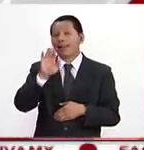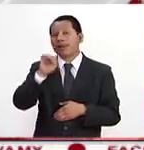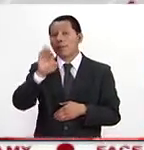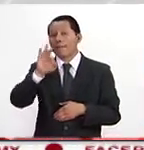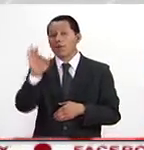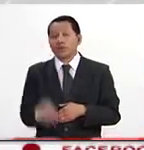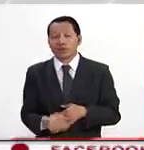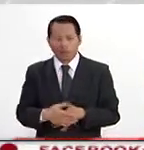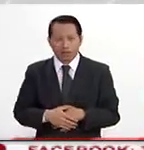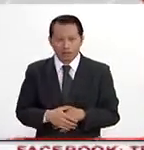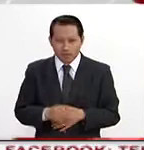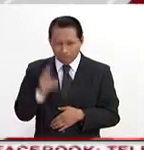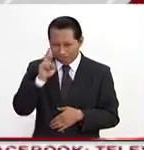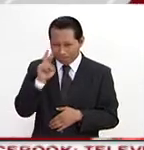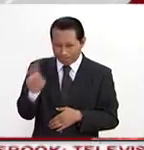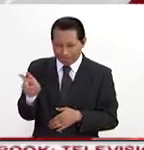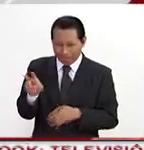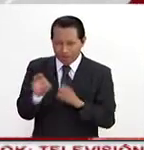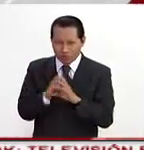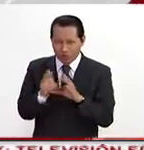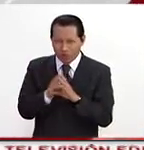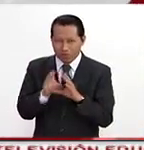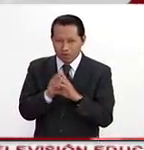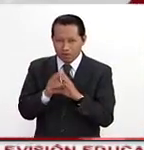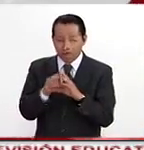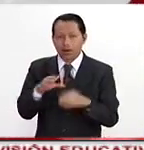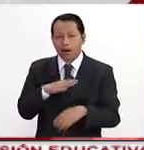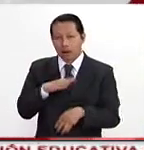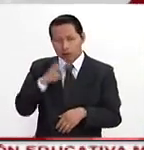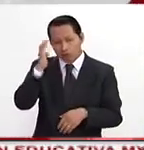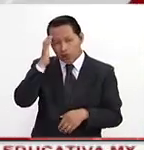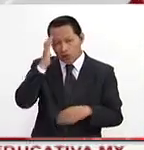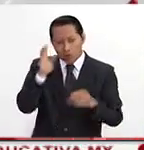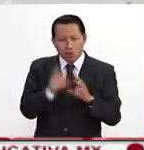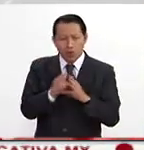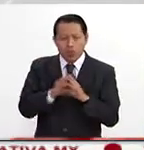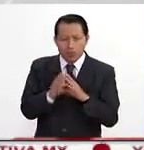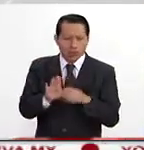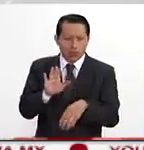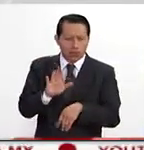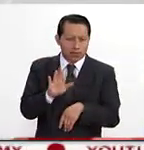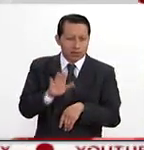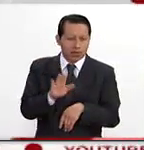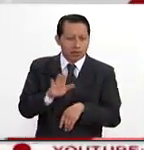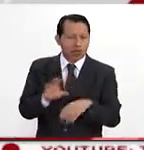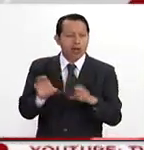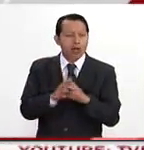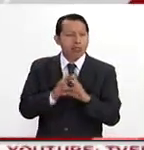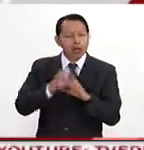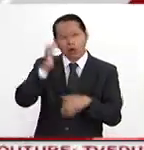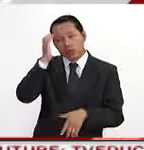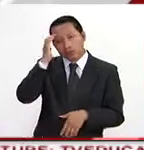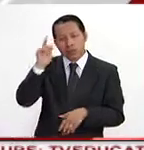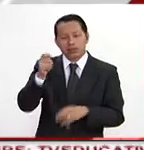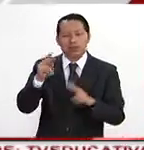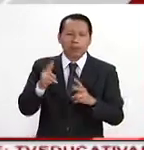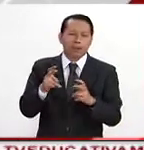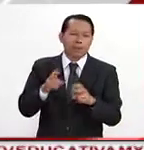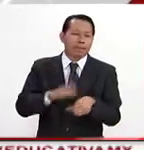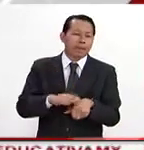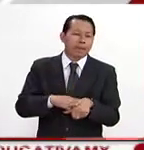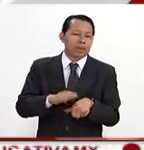ciento si ven digamos lo que se conoce o lo que parece ser más conocidos son los términos más